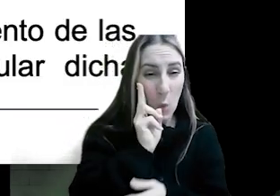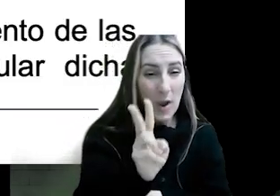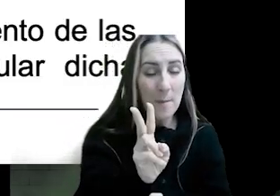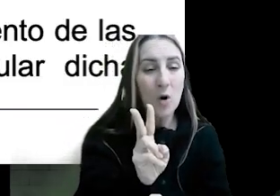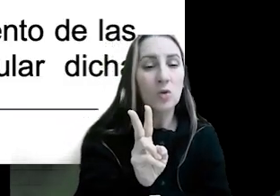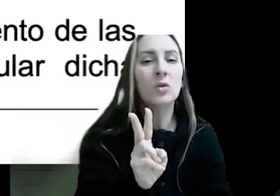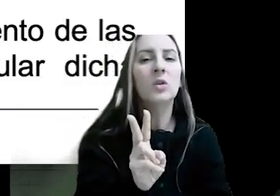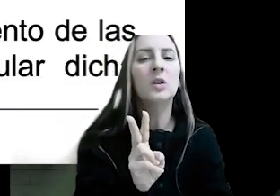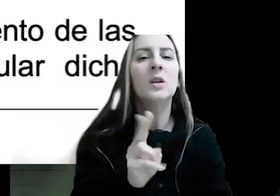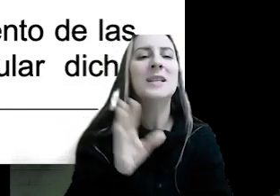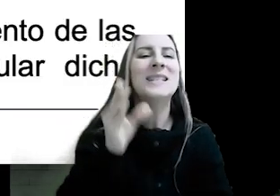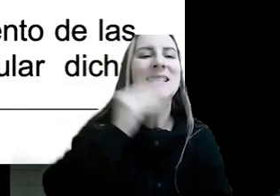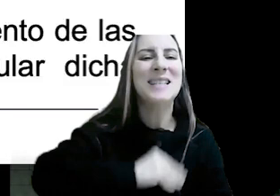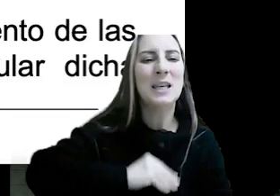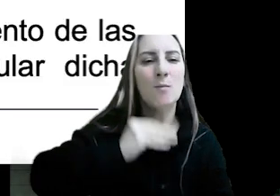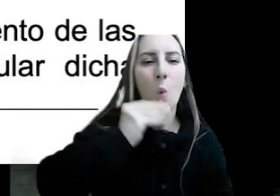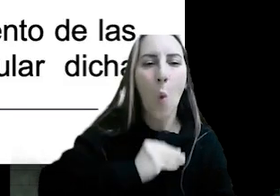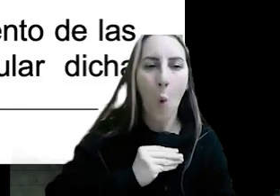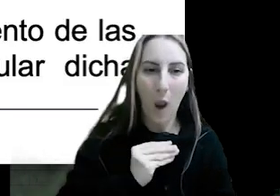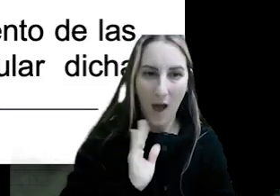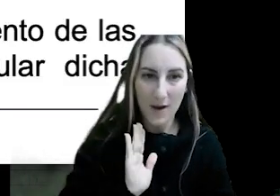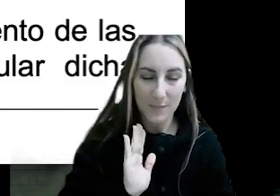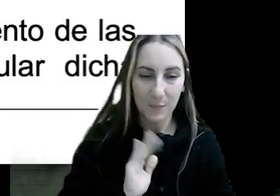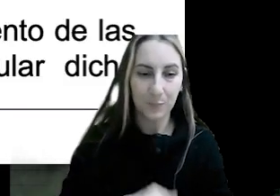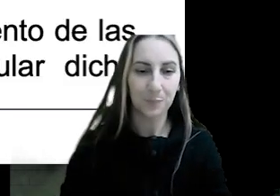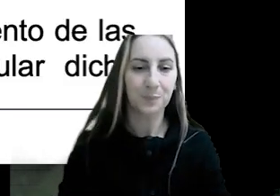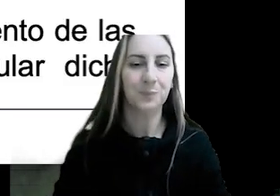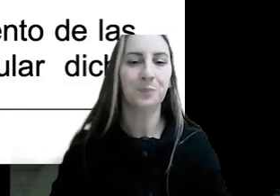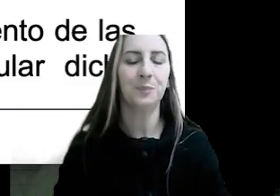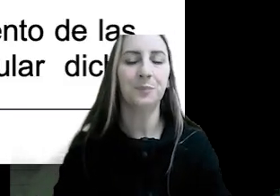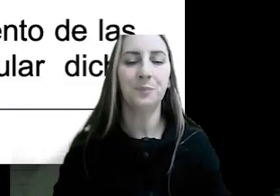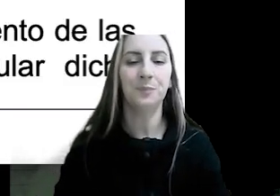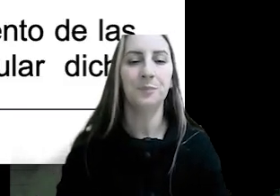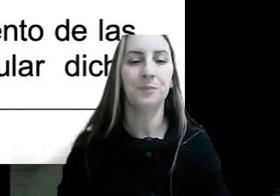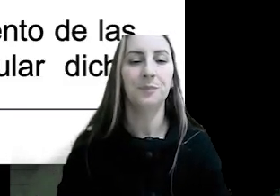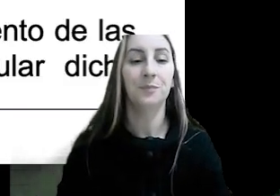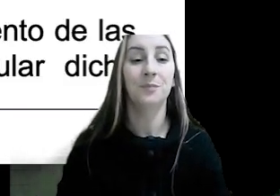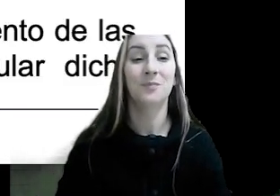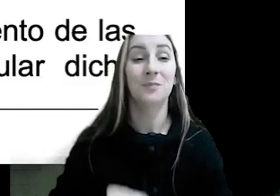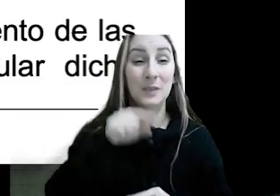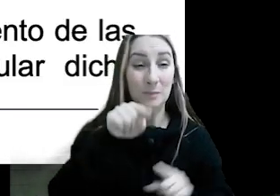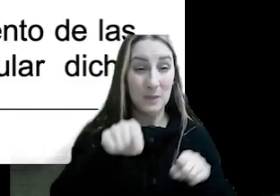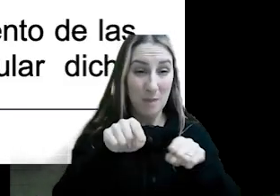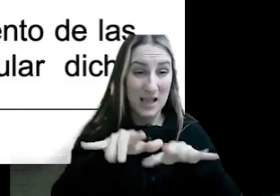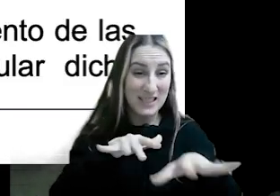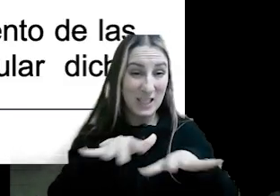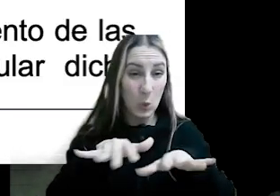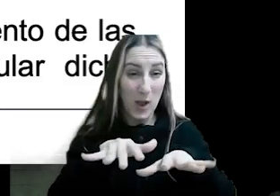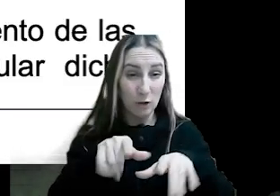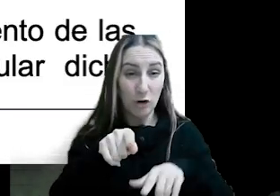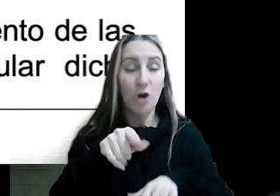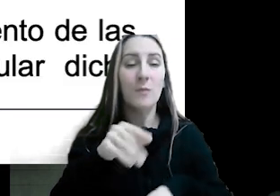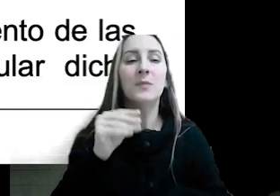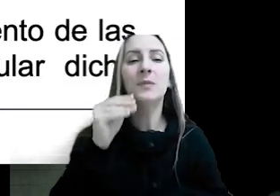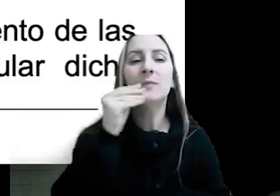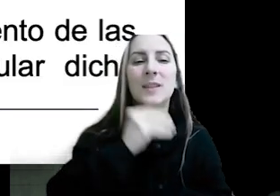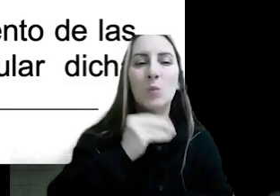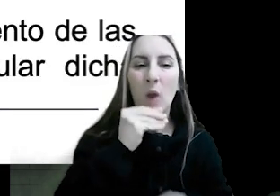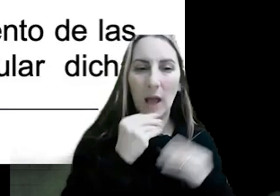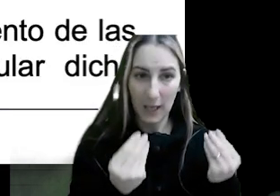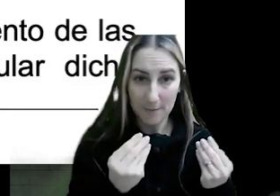es simular. Entonces, en este contexto, la simulación es